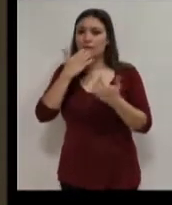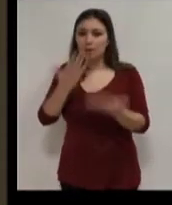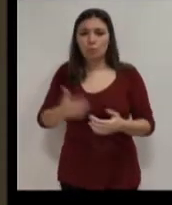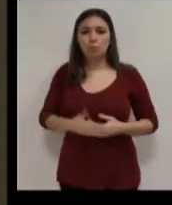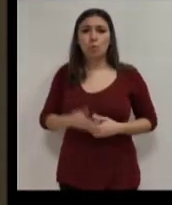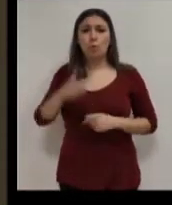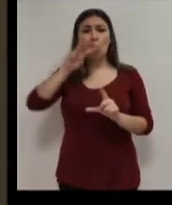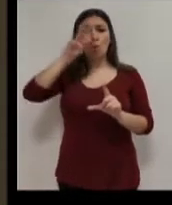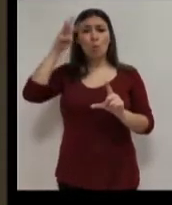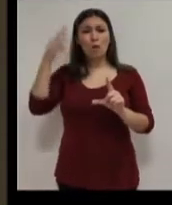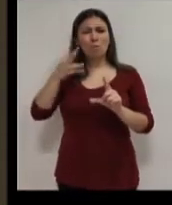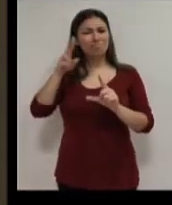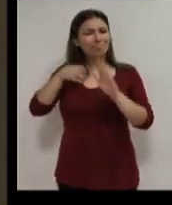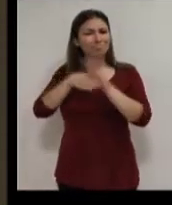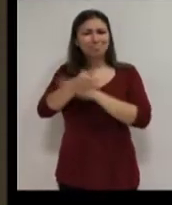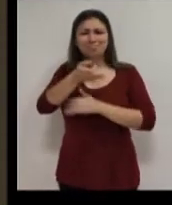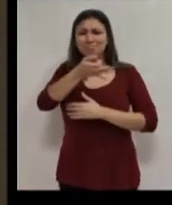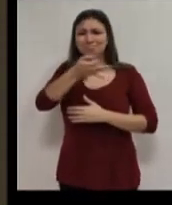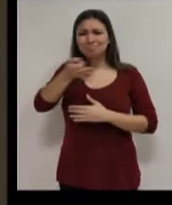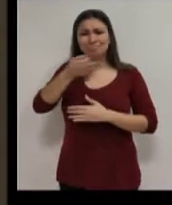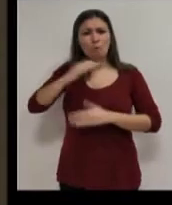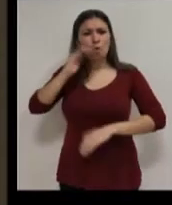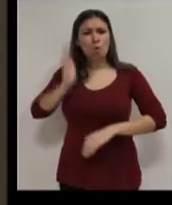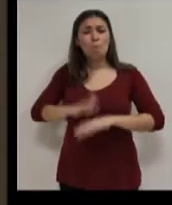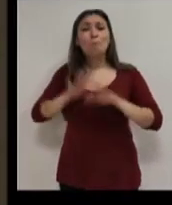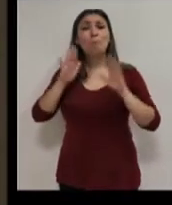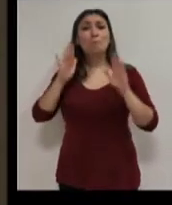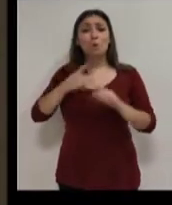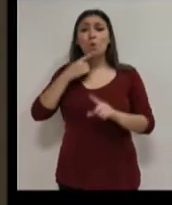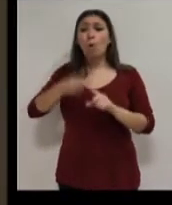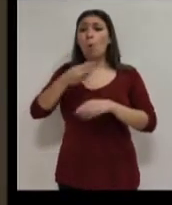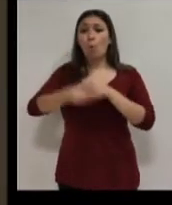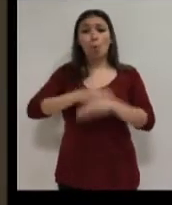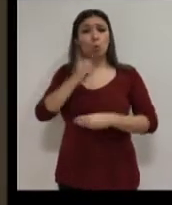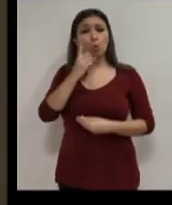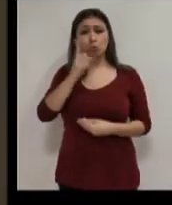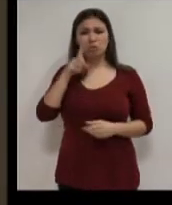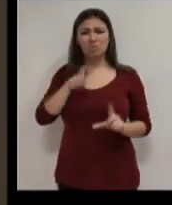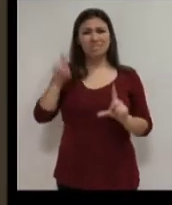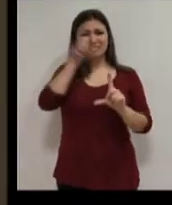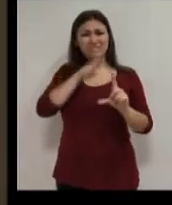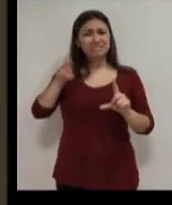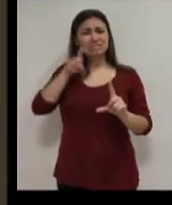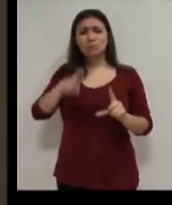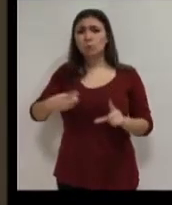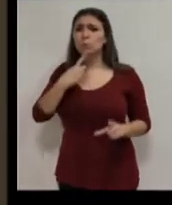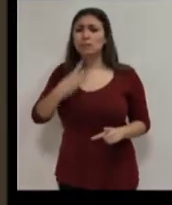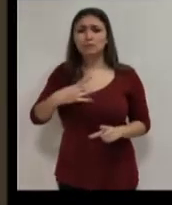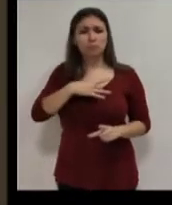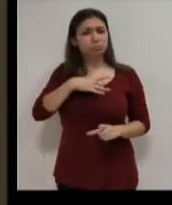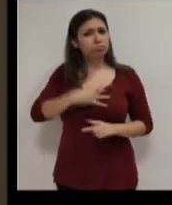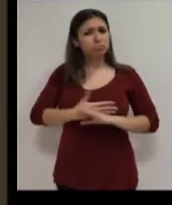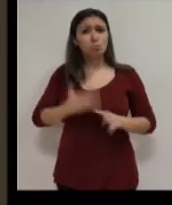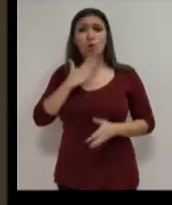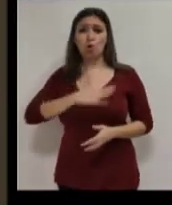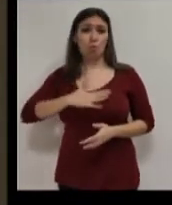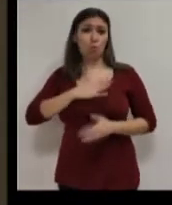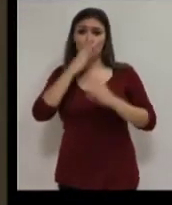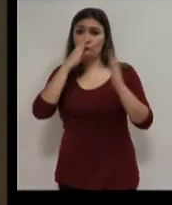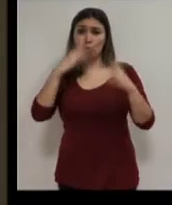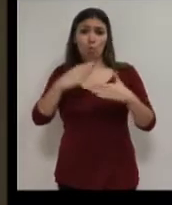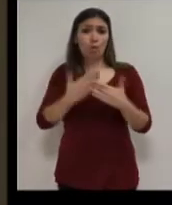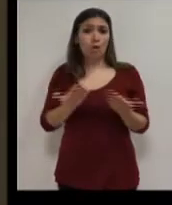puedes encontrar con una web perfectamente accesible, pero que no sea usable, no sea cómoda de usar.